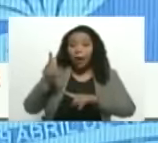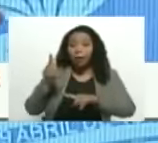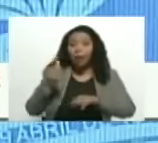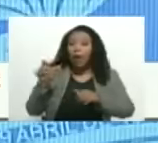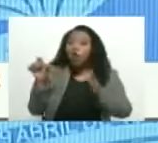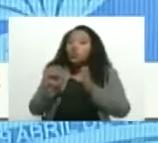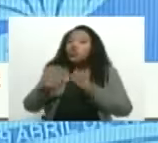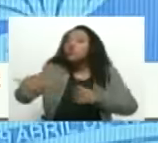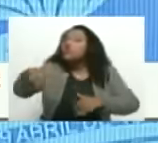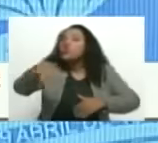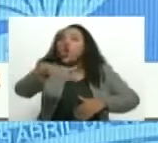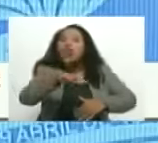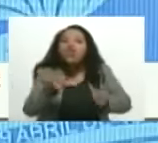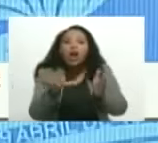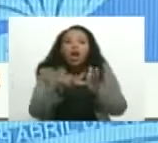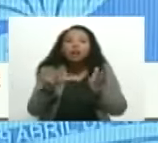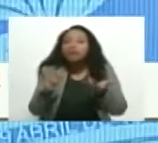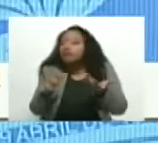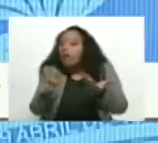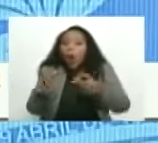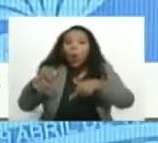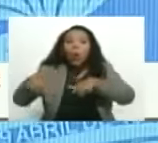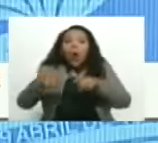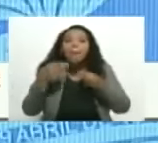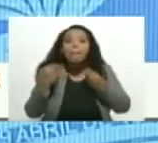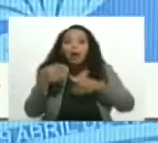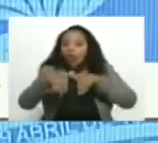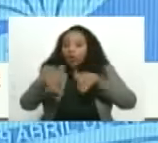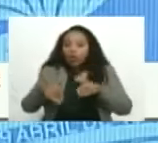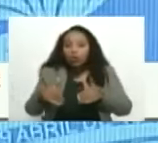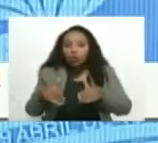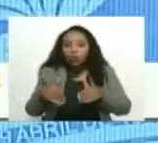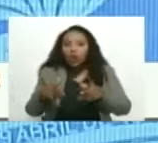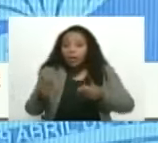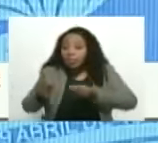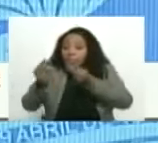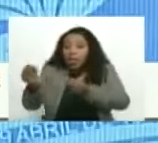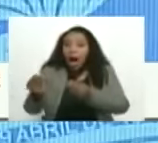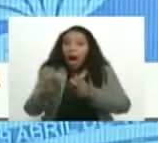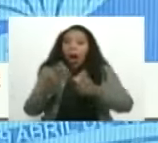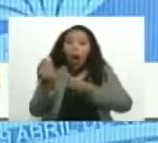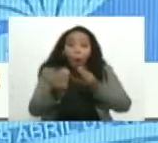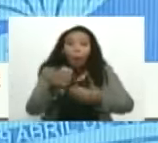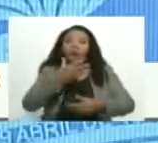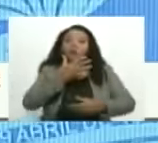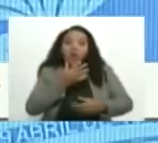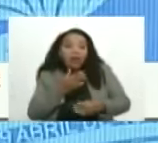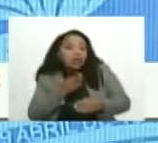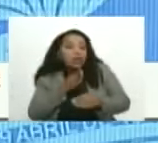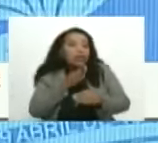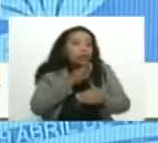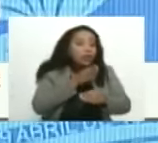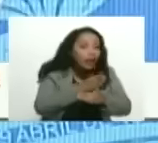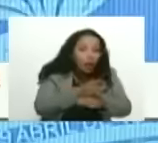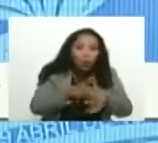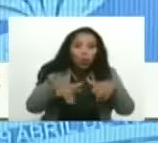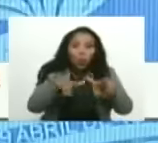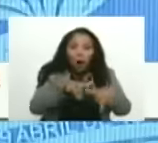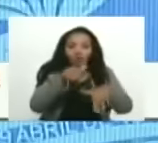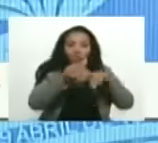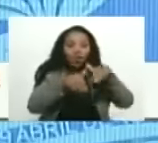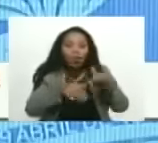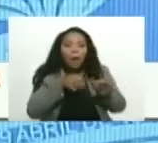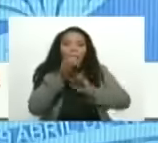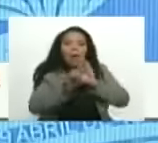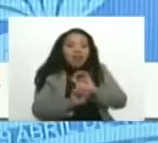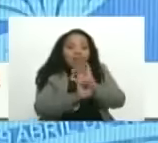debe ir a votar y se le deben brindar todas las facilidades para que pueda acudir a su centro de votación y pueda